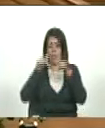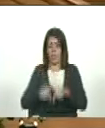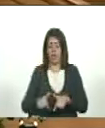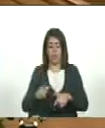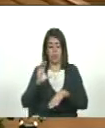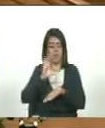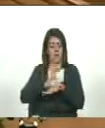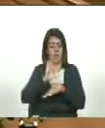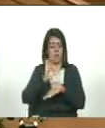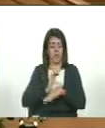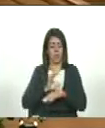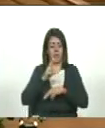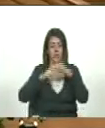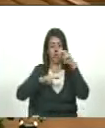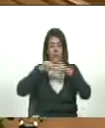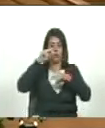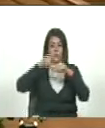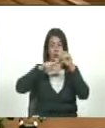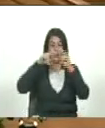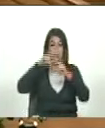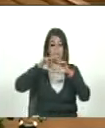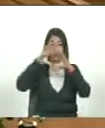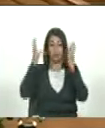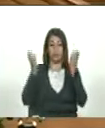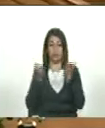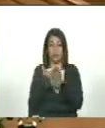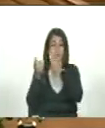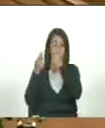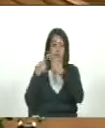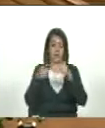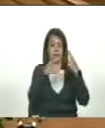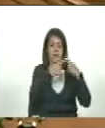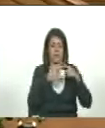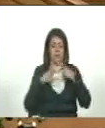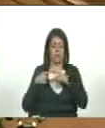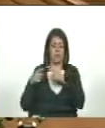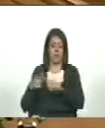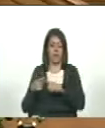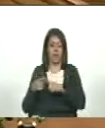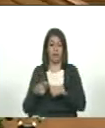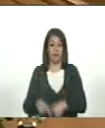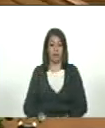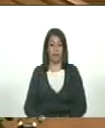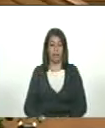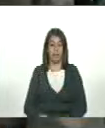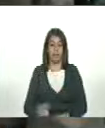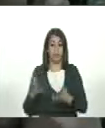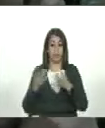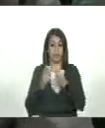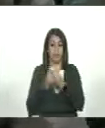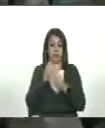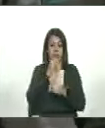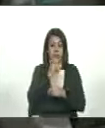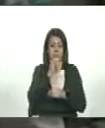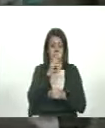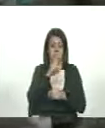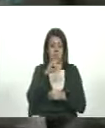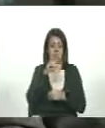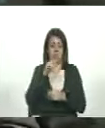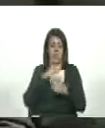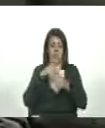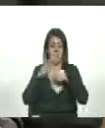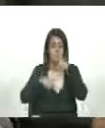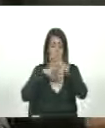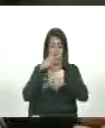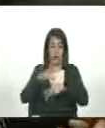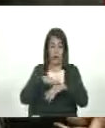el centro de la construcción del mundo pluripolar, multicéntrico, junto a los BRICS, ha estado la